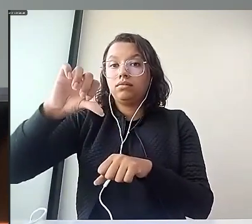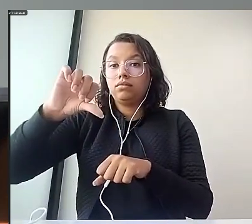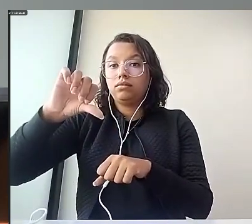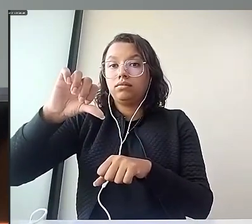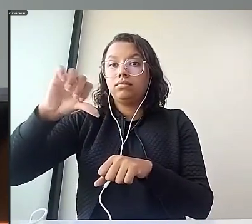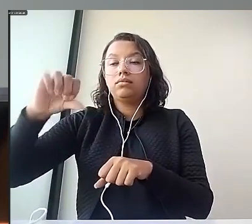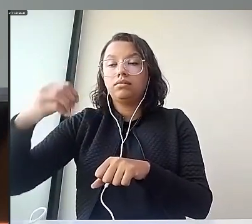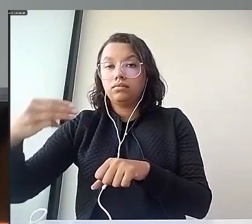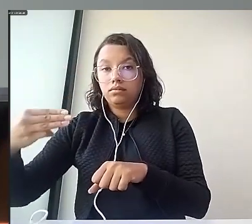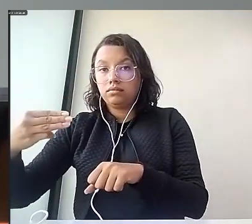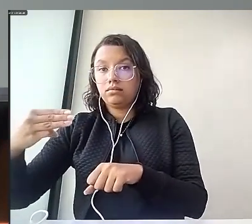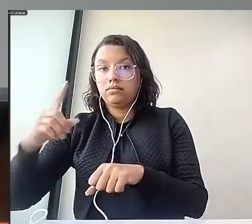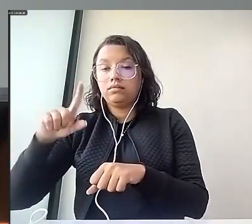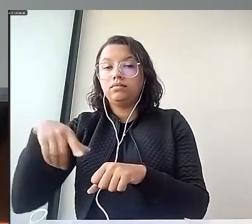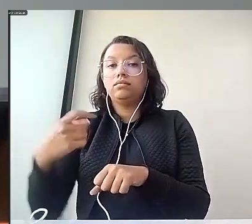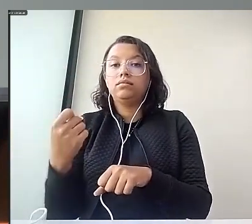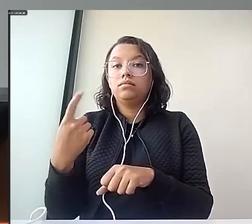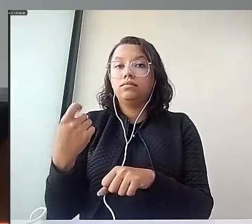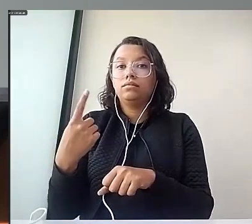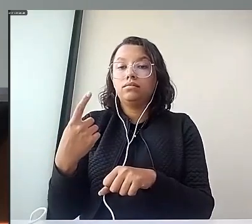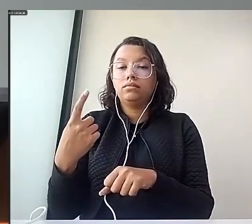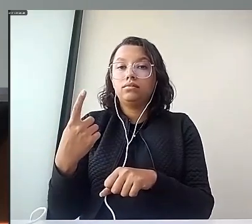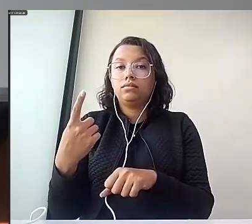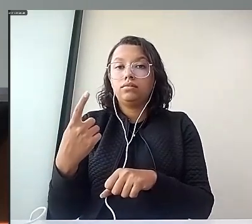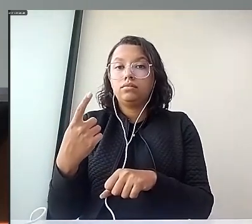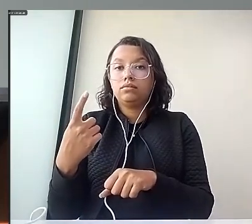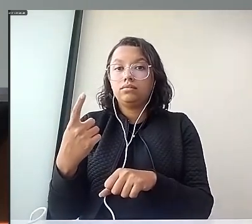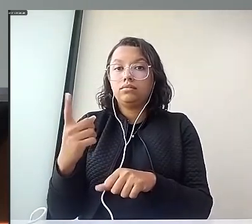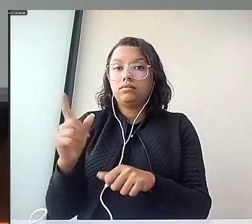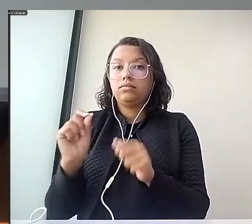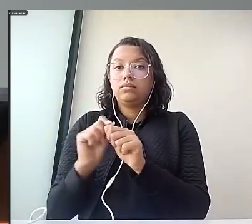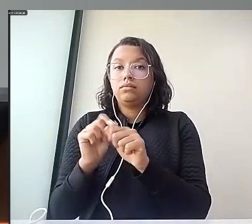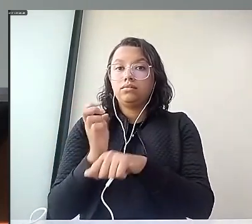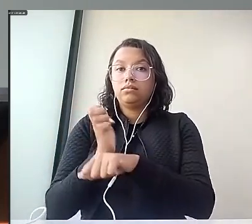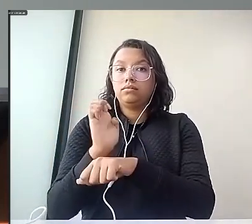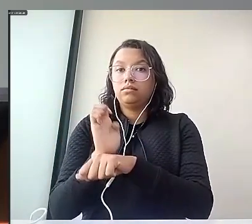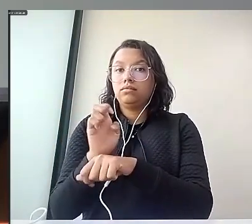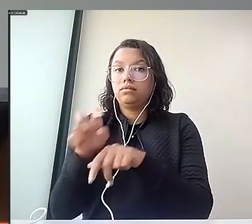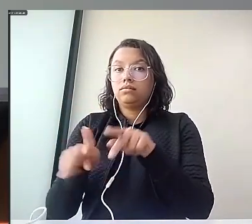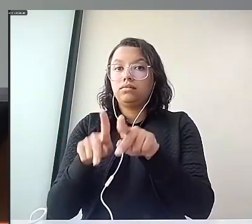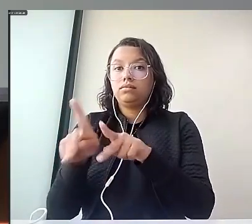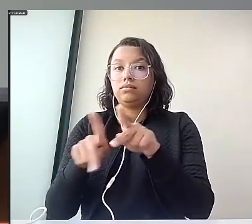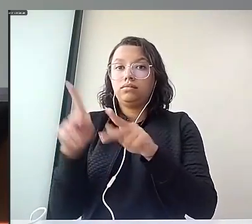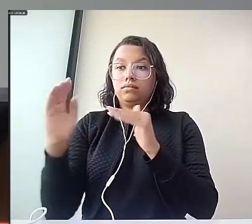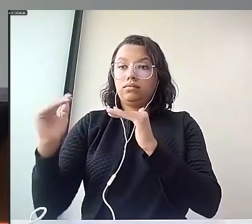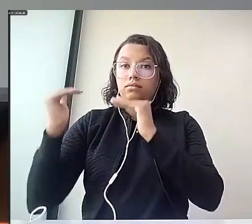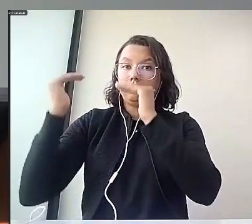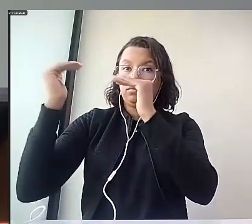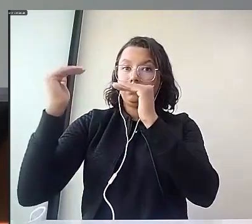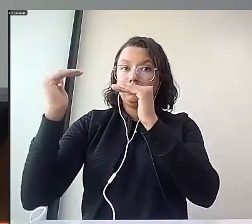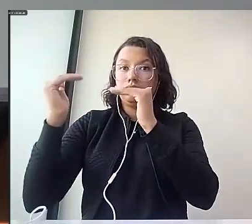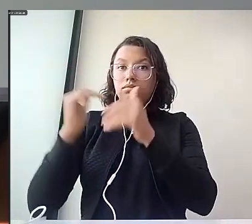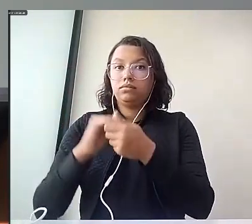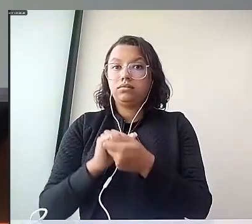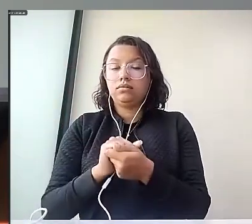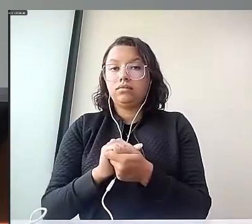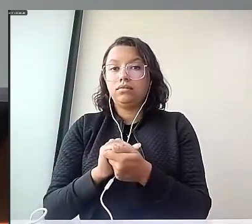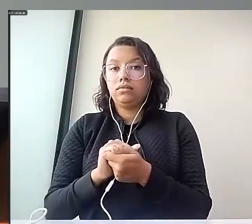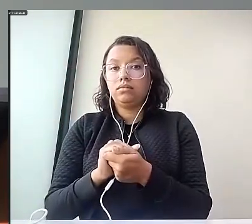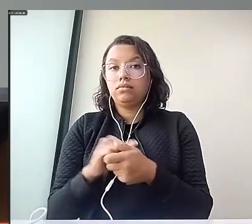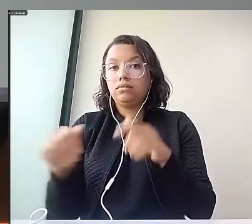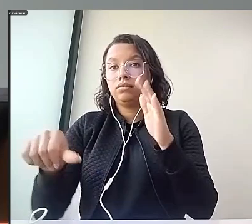1793, fue la única que preveía ese ejercicio popular de soberanía, pero no se aplicó. Y fue la